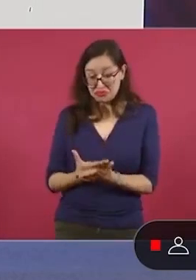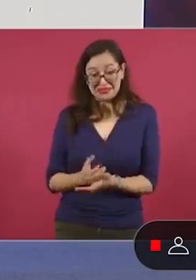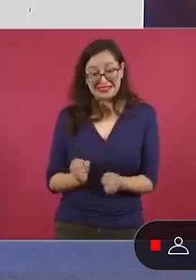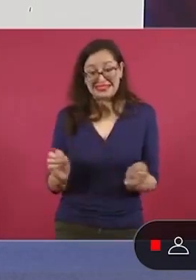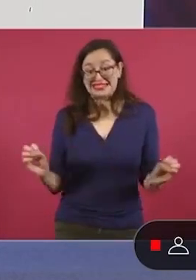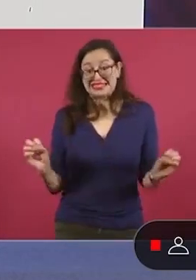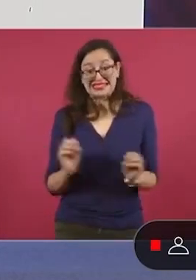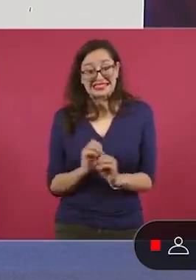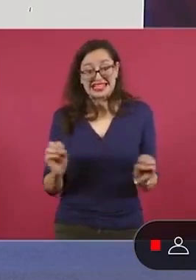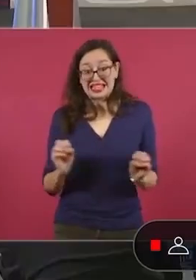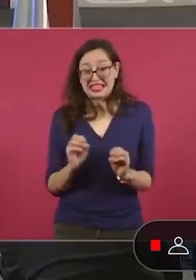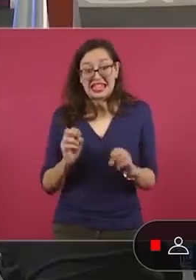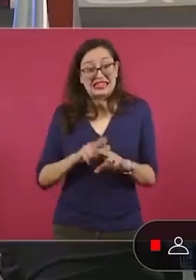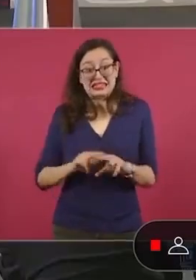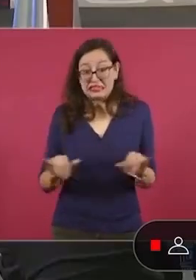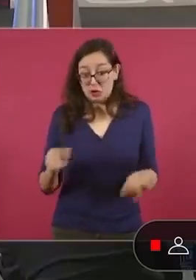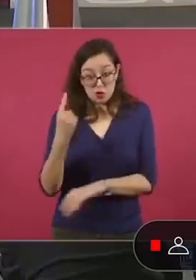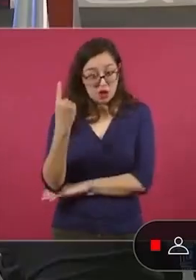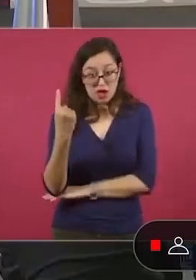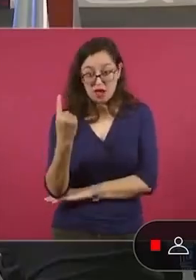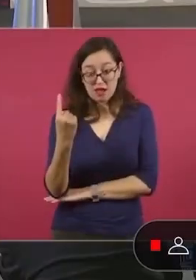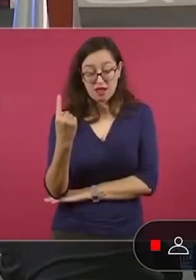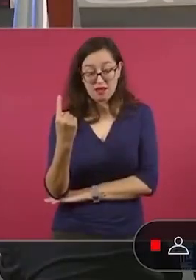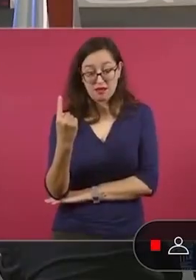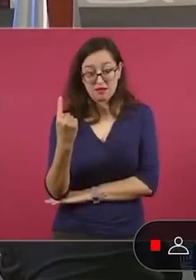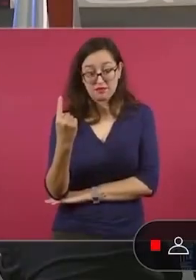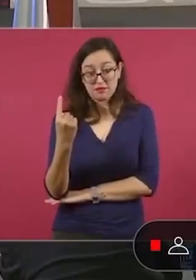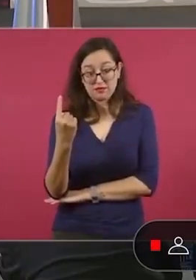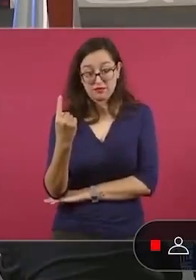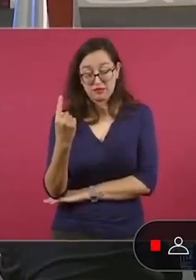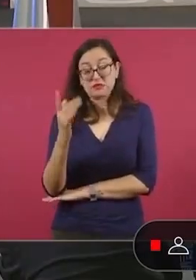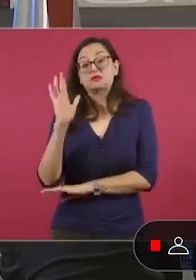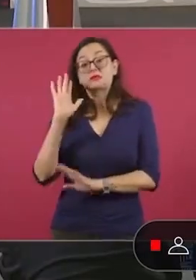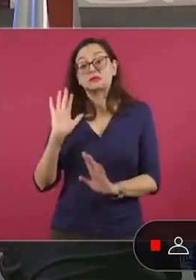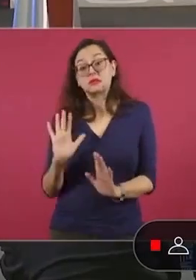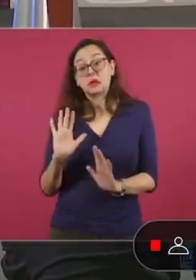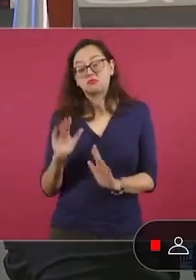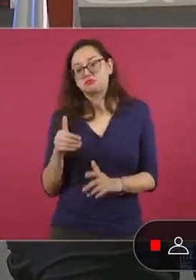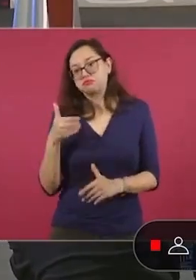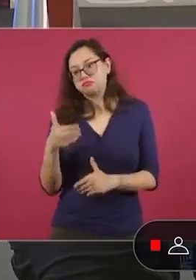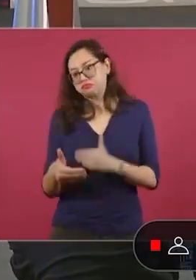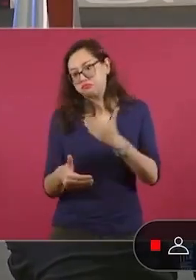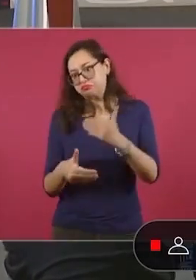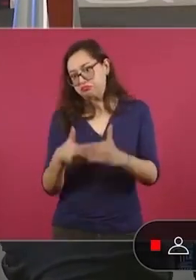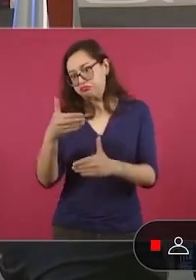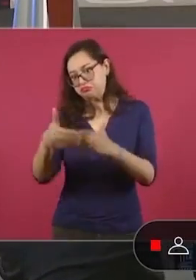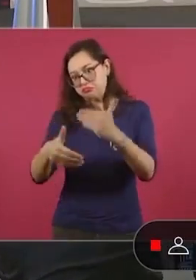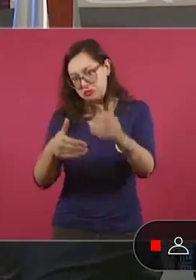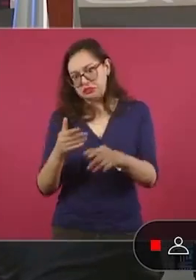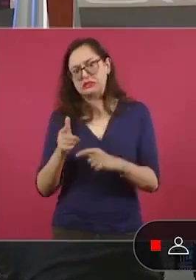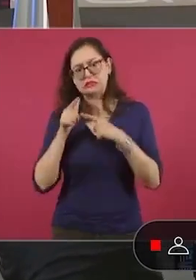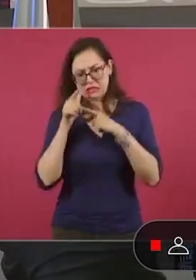participaron con pruebas, desde luego que se tiene